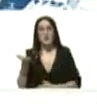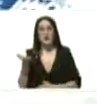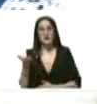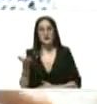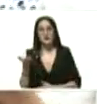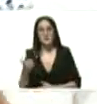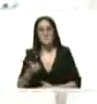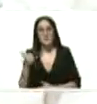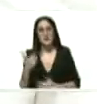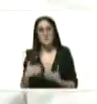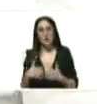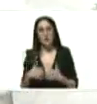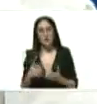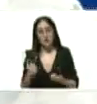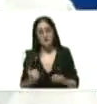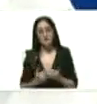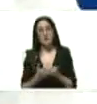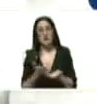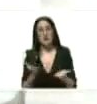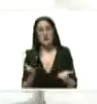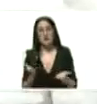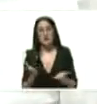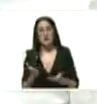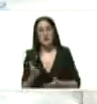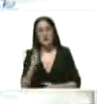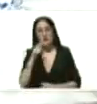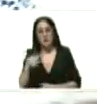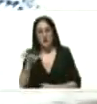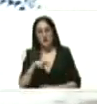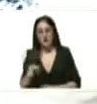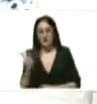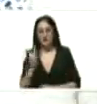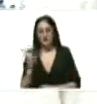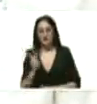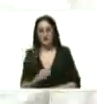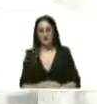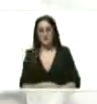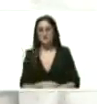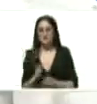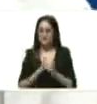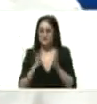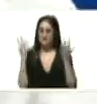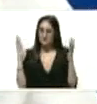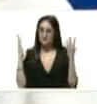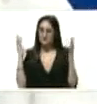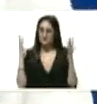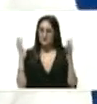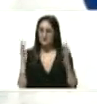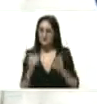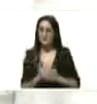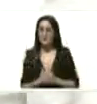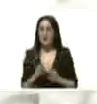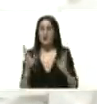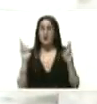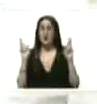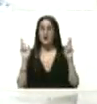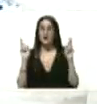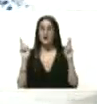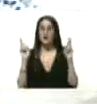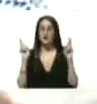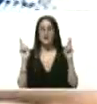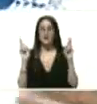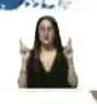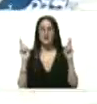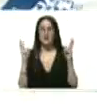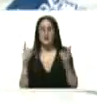producción en beneficio del consumidor final, que es el pueblo venezolano. Entonces, en eso aplaudimos esa medida, esperamos que lo